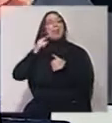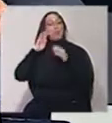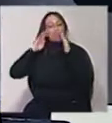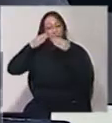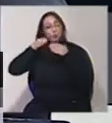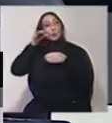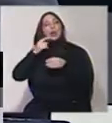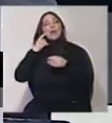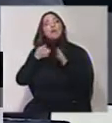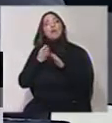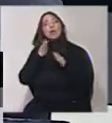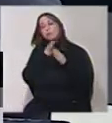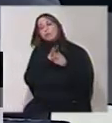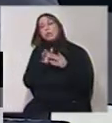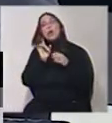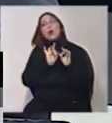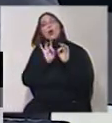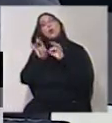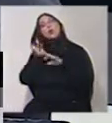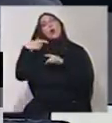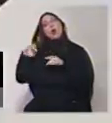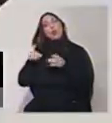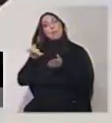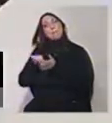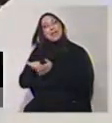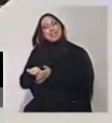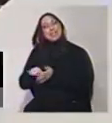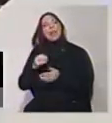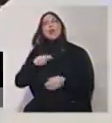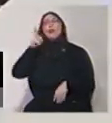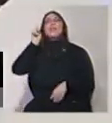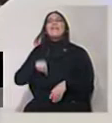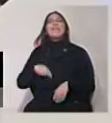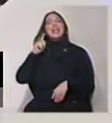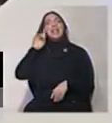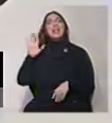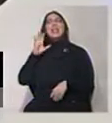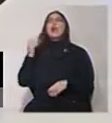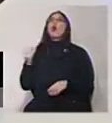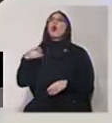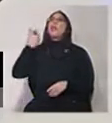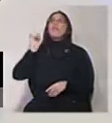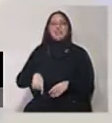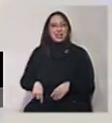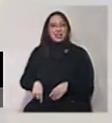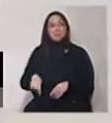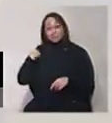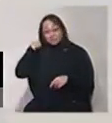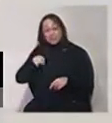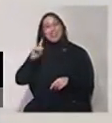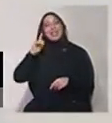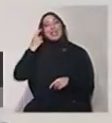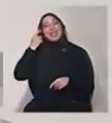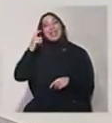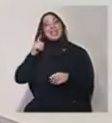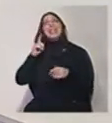derivando poco a poco hacia otros países, hay que entender de dónde viene esta idea. ¿Sí? Y esta idea viene del único país del